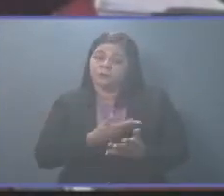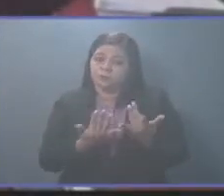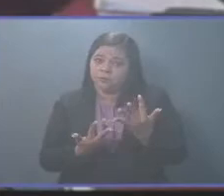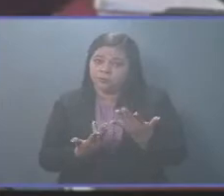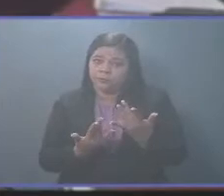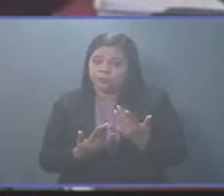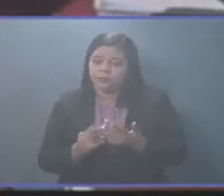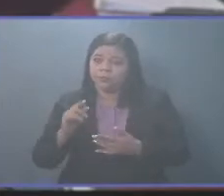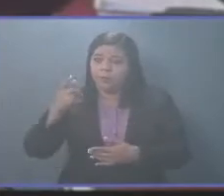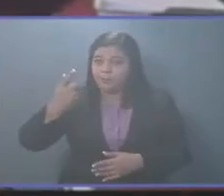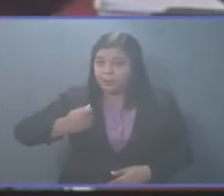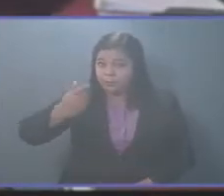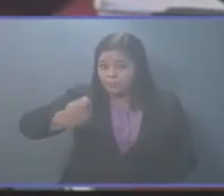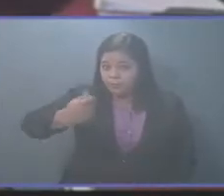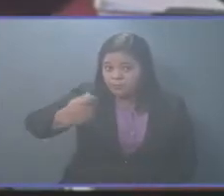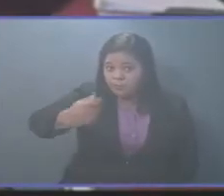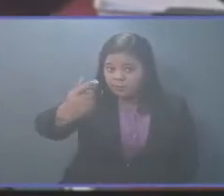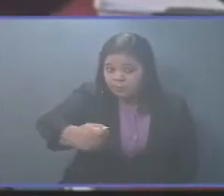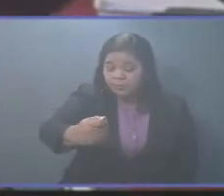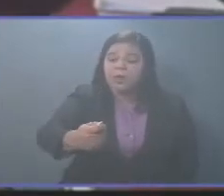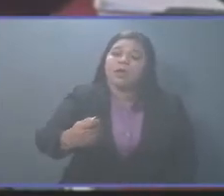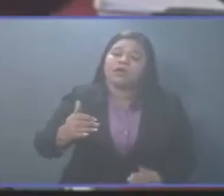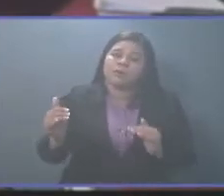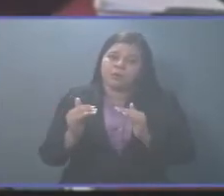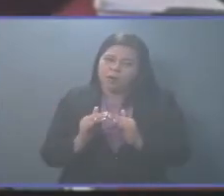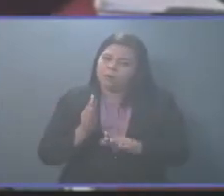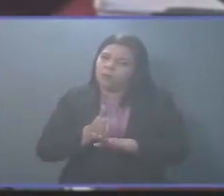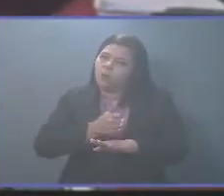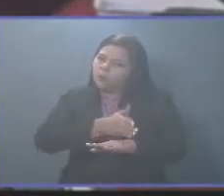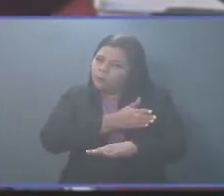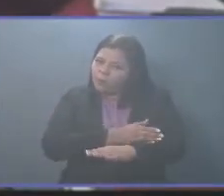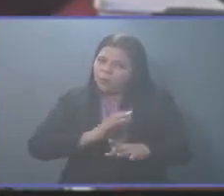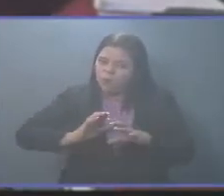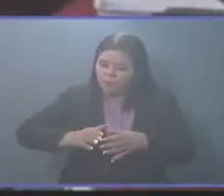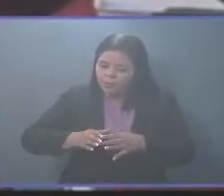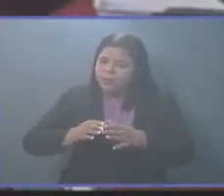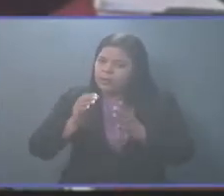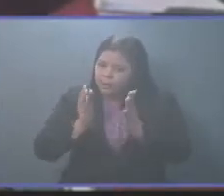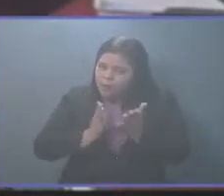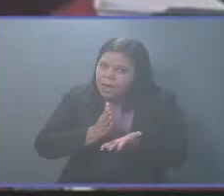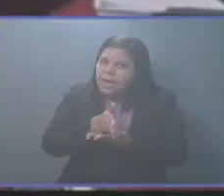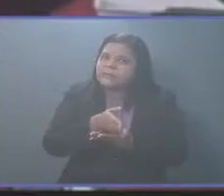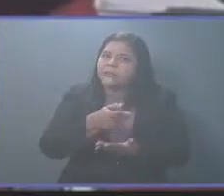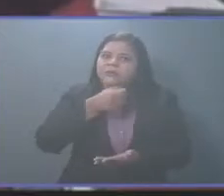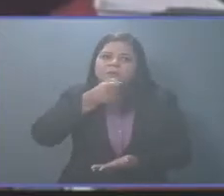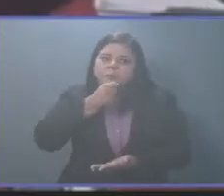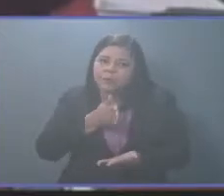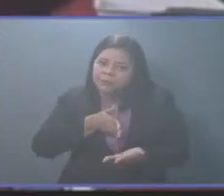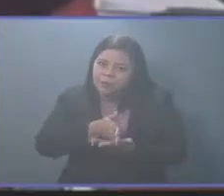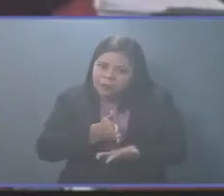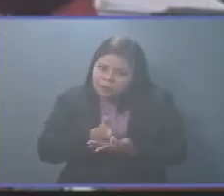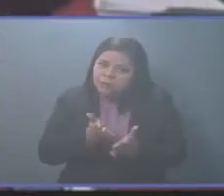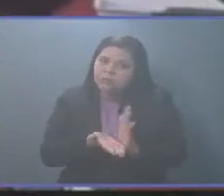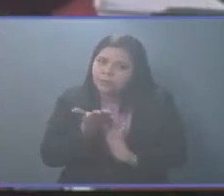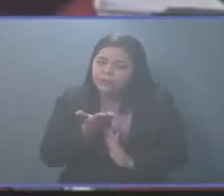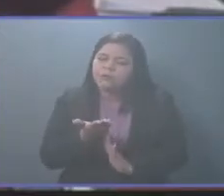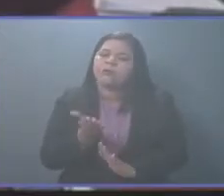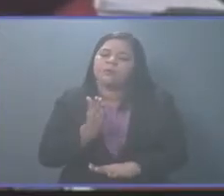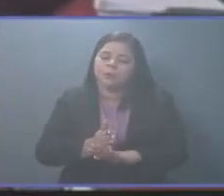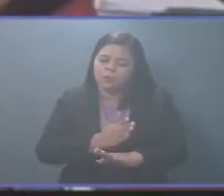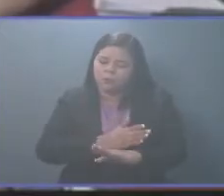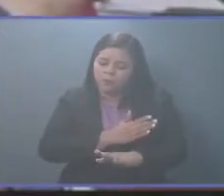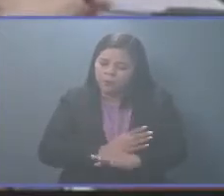los próximos meses y en la medida que el comité tenga acceso a la información que se requiera, en esa